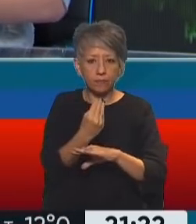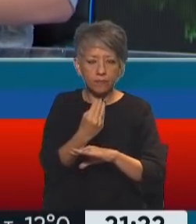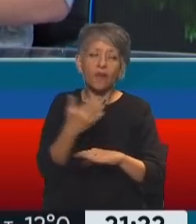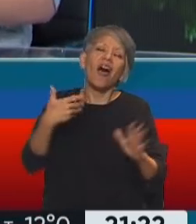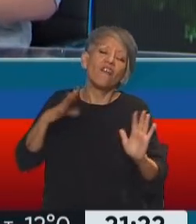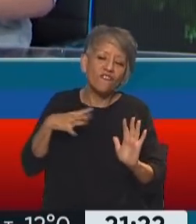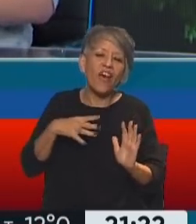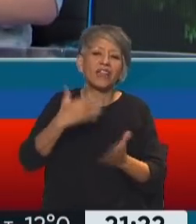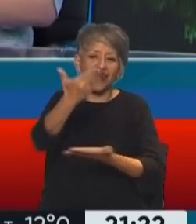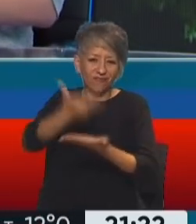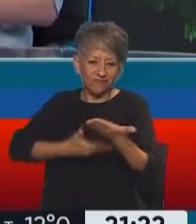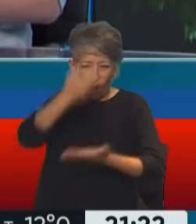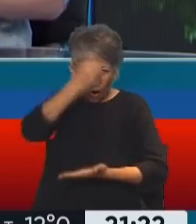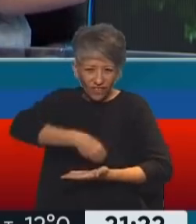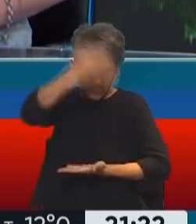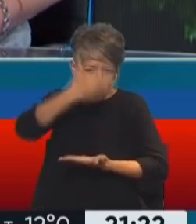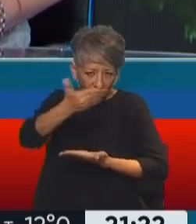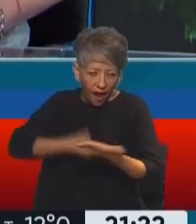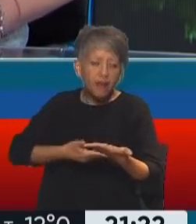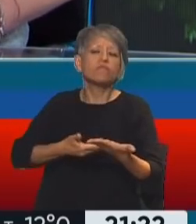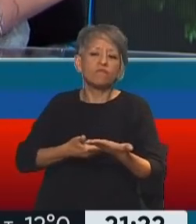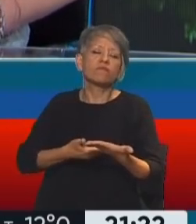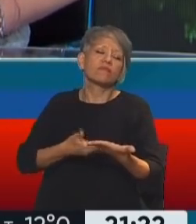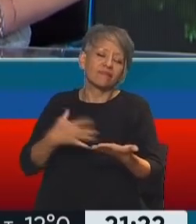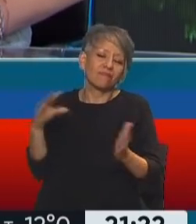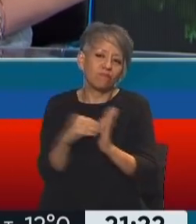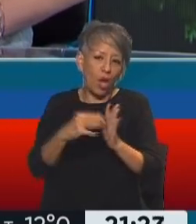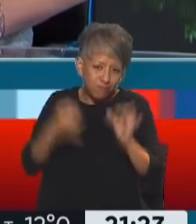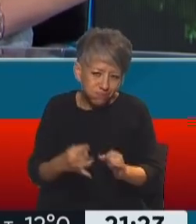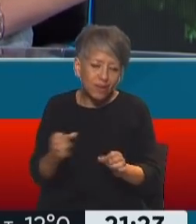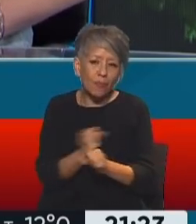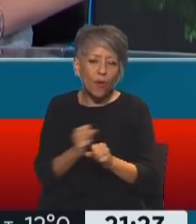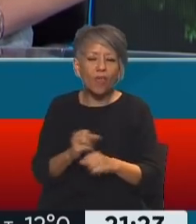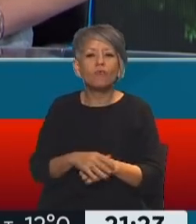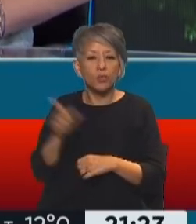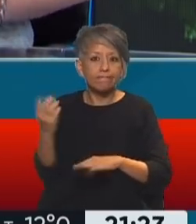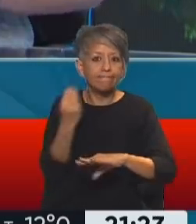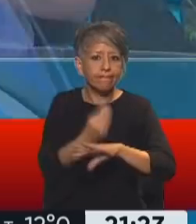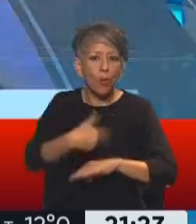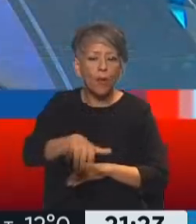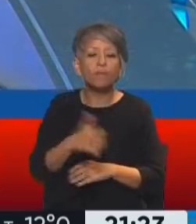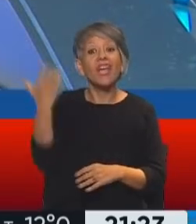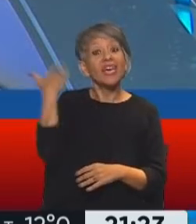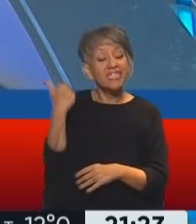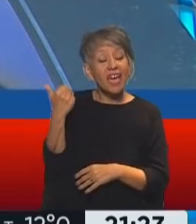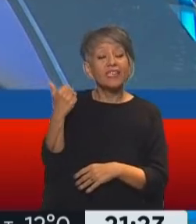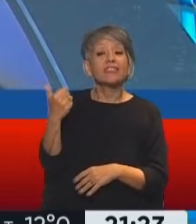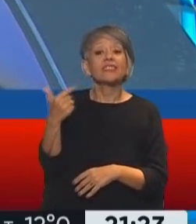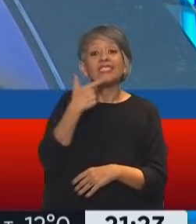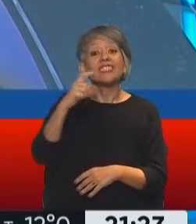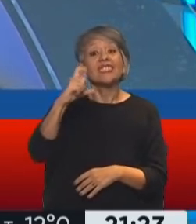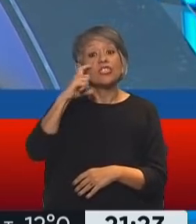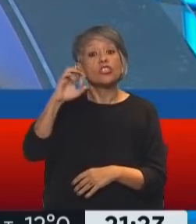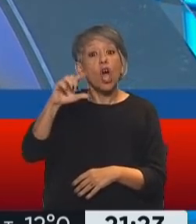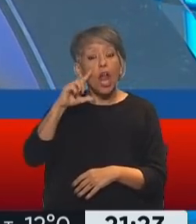publicado en el boletín oficial, ex embajador de la Argentina en Brasil, ¿no? ¿Podemos comentar algo? Ayer Daniel Scioli participó de un acto junto con